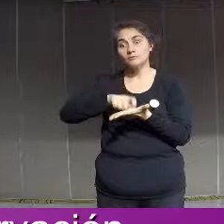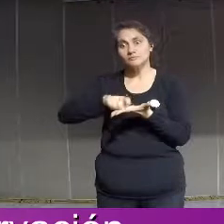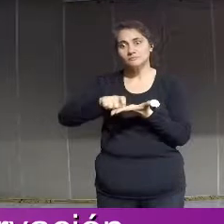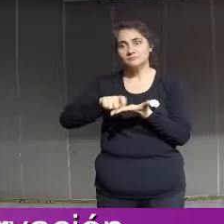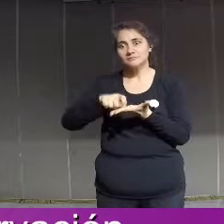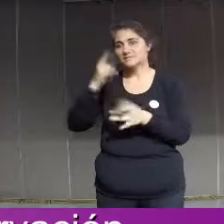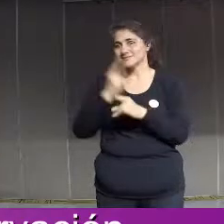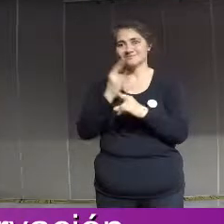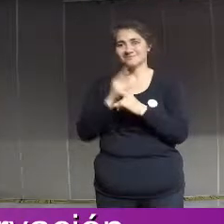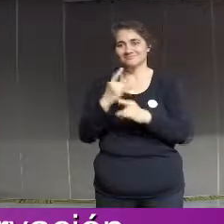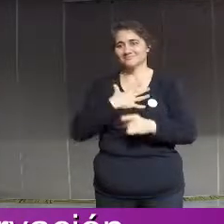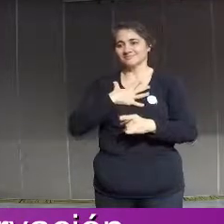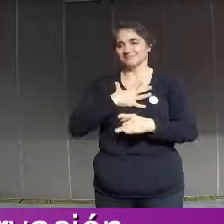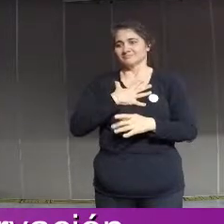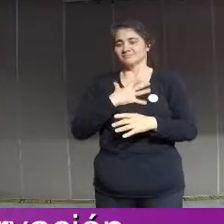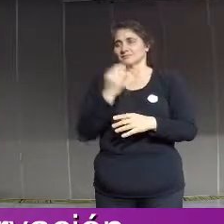tose, o